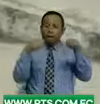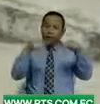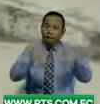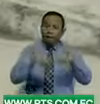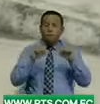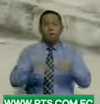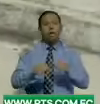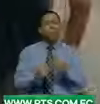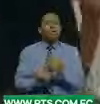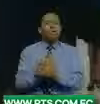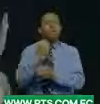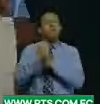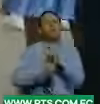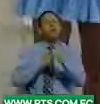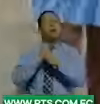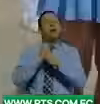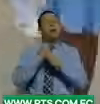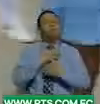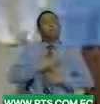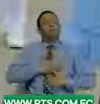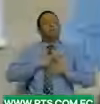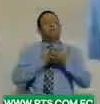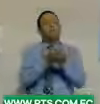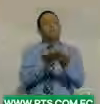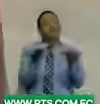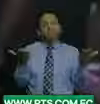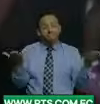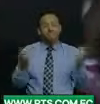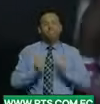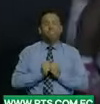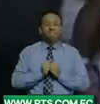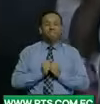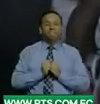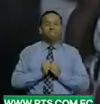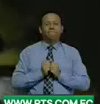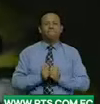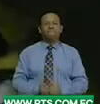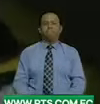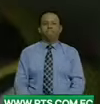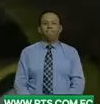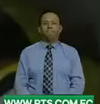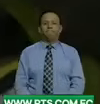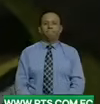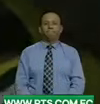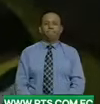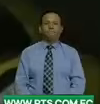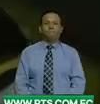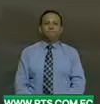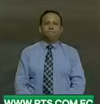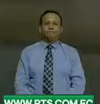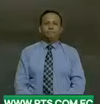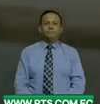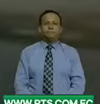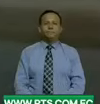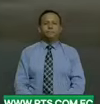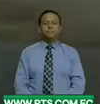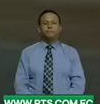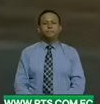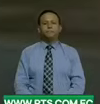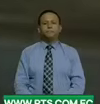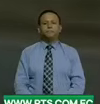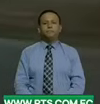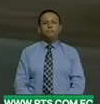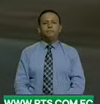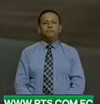nuevo disfrutando de sus encantos y tradiciones. Desde la provincia de Santa Elena, informó Darwin Villao.